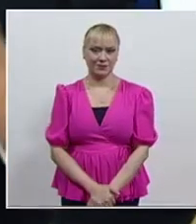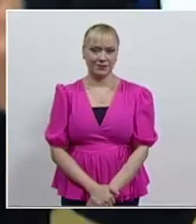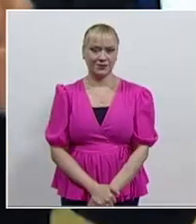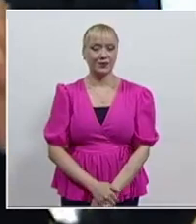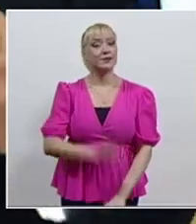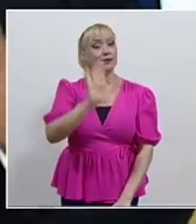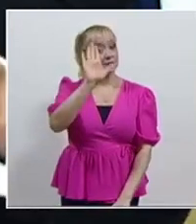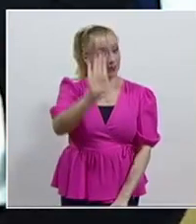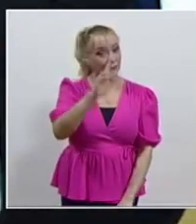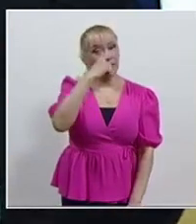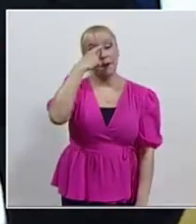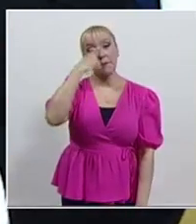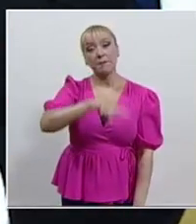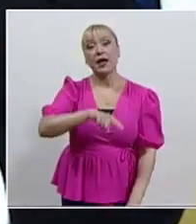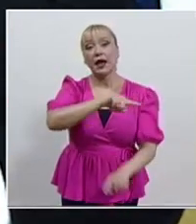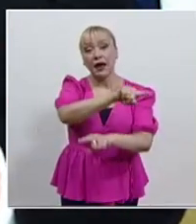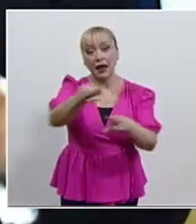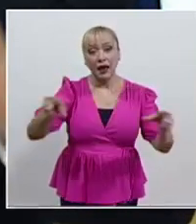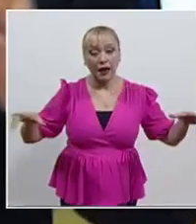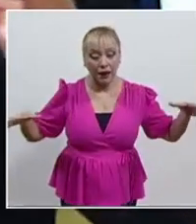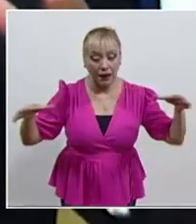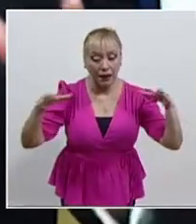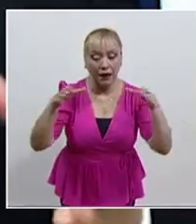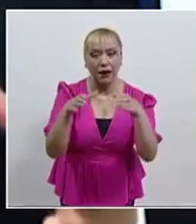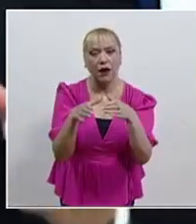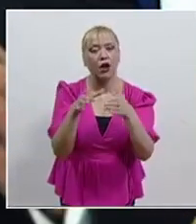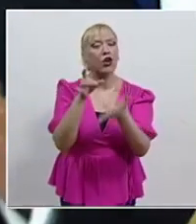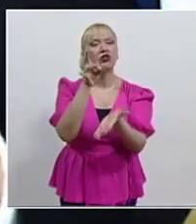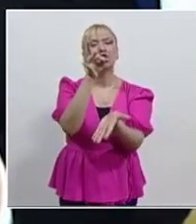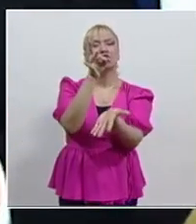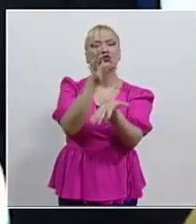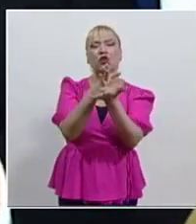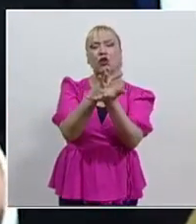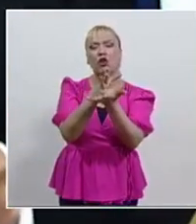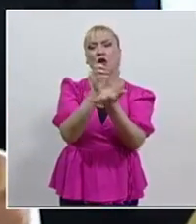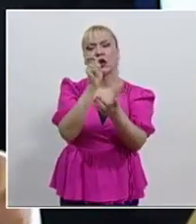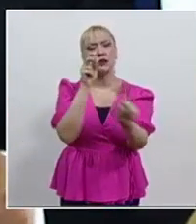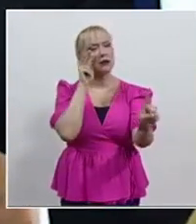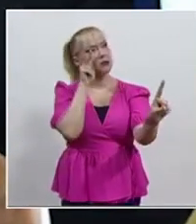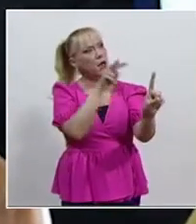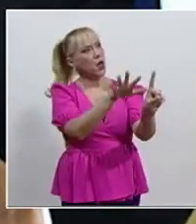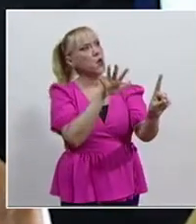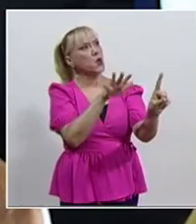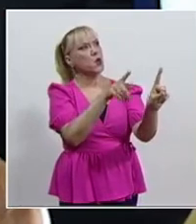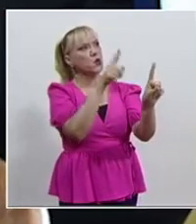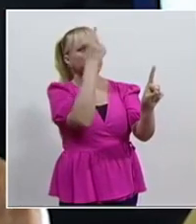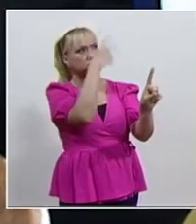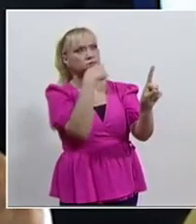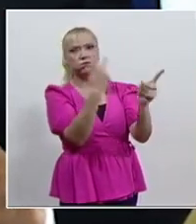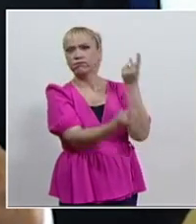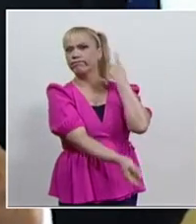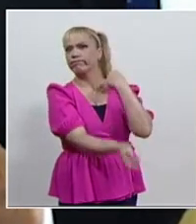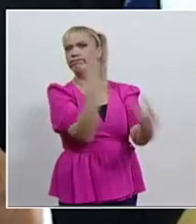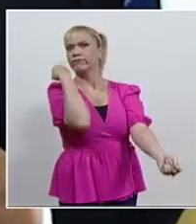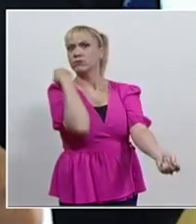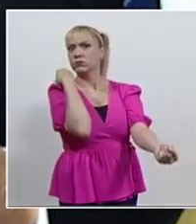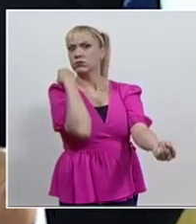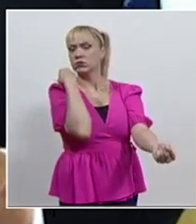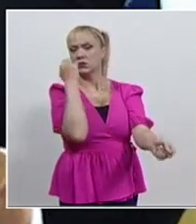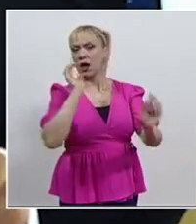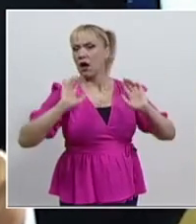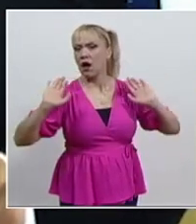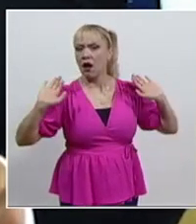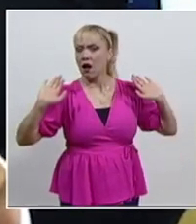Para que se agote su integración, solo basta la conducta, no siendo necesario un resultado